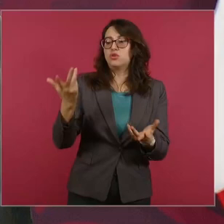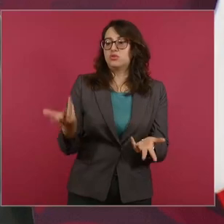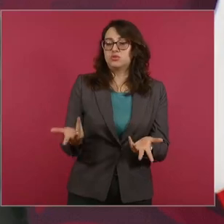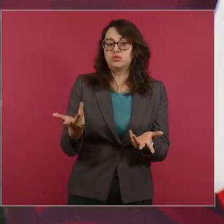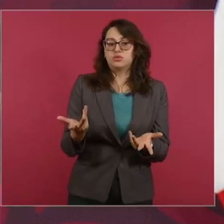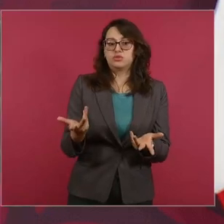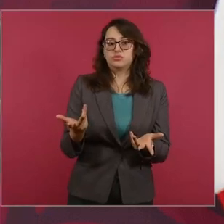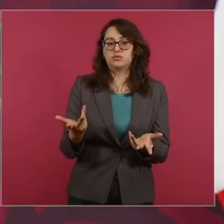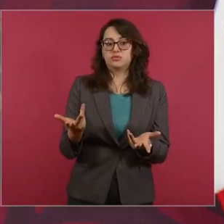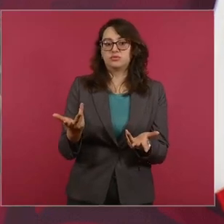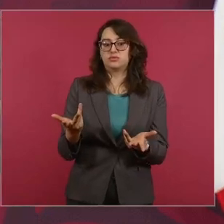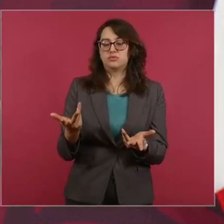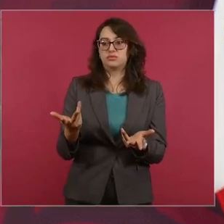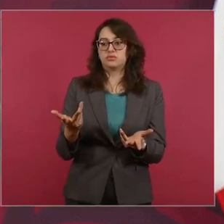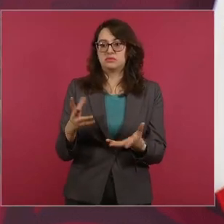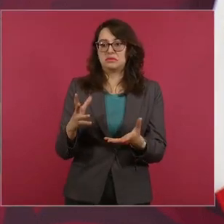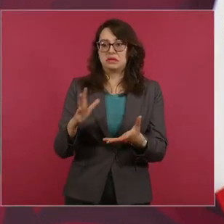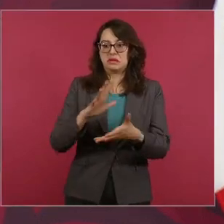y cuando hicieron su